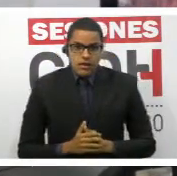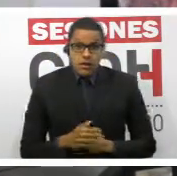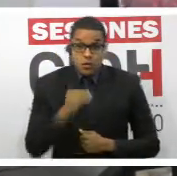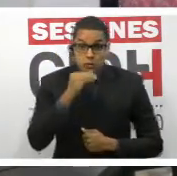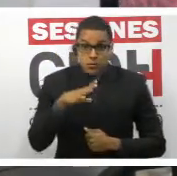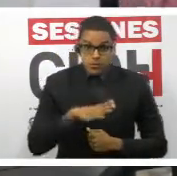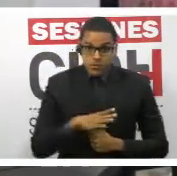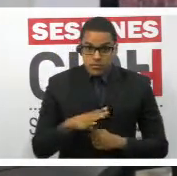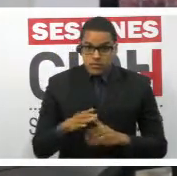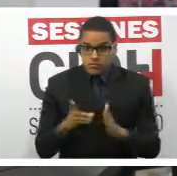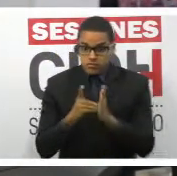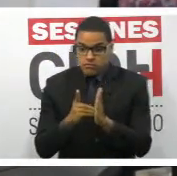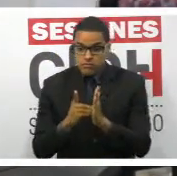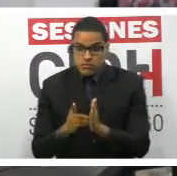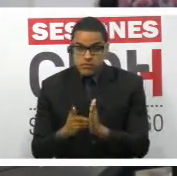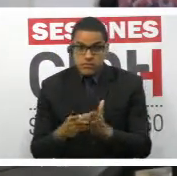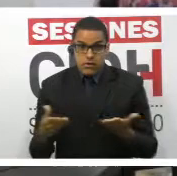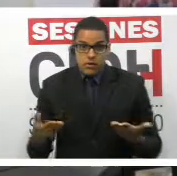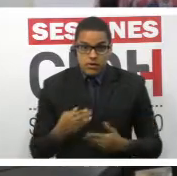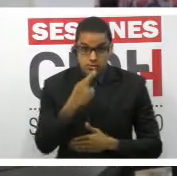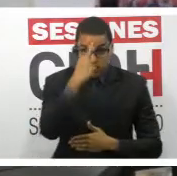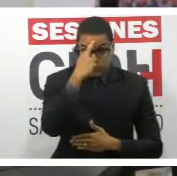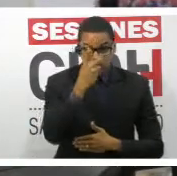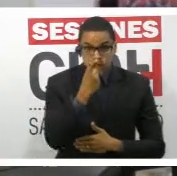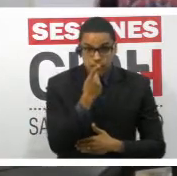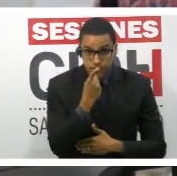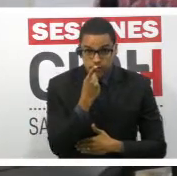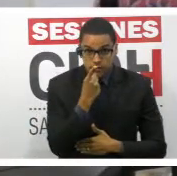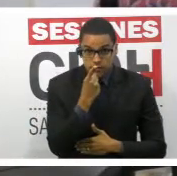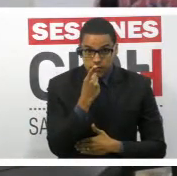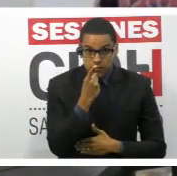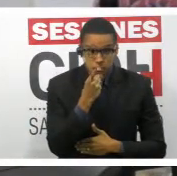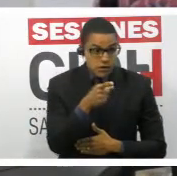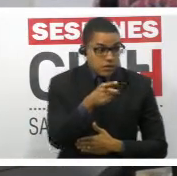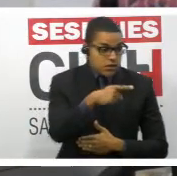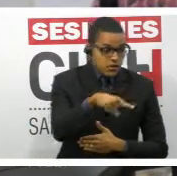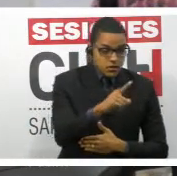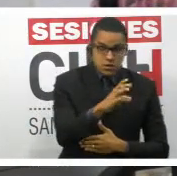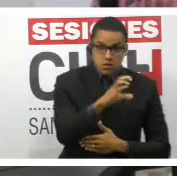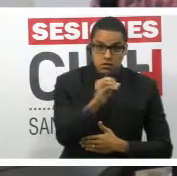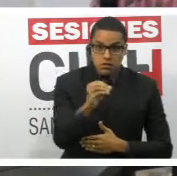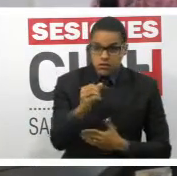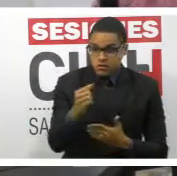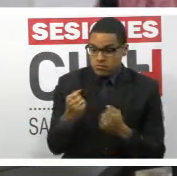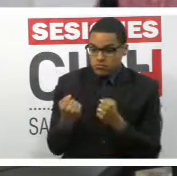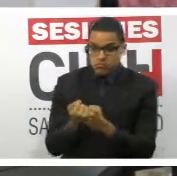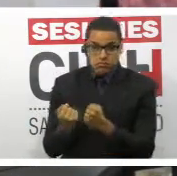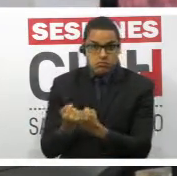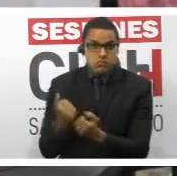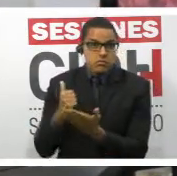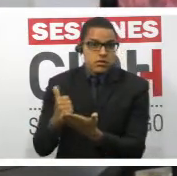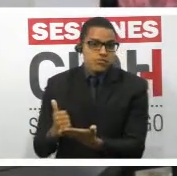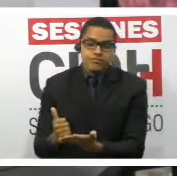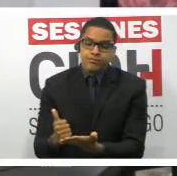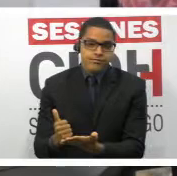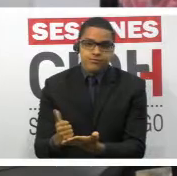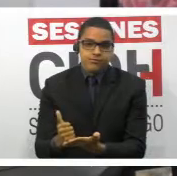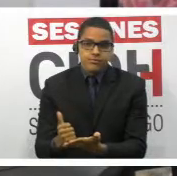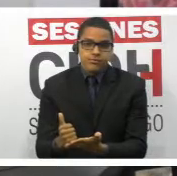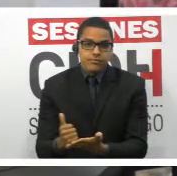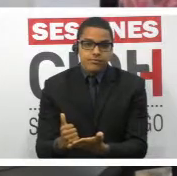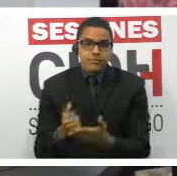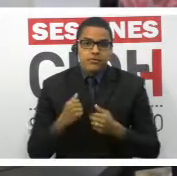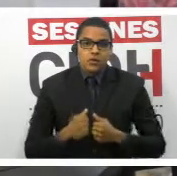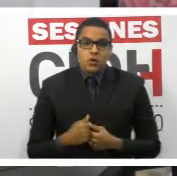que en república dominicana representamos de acuerdo al último censo de población y